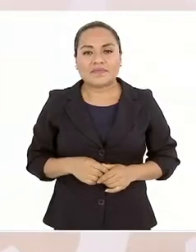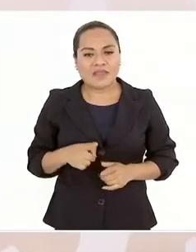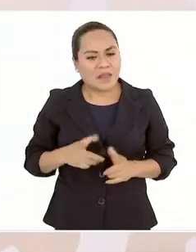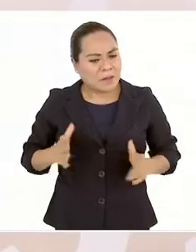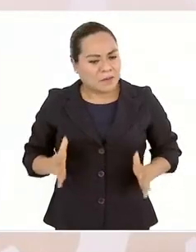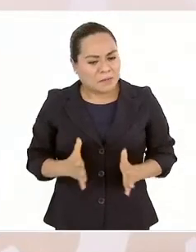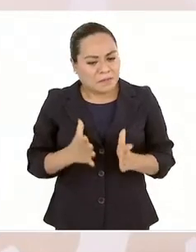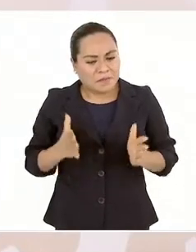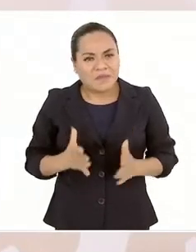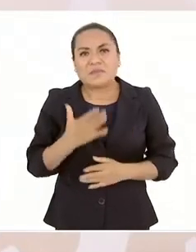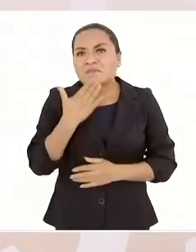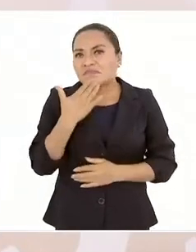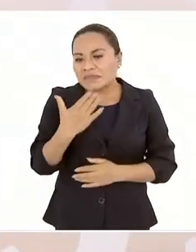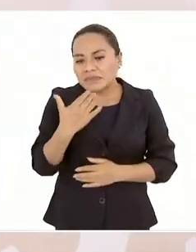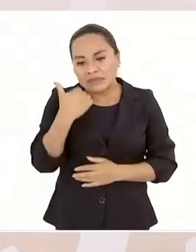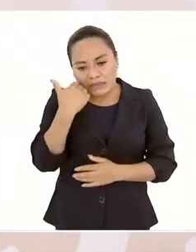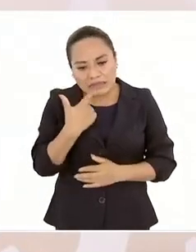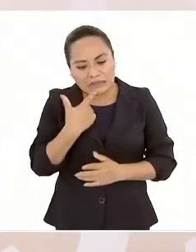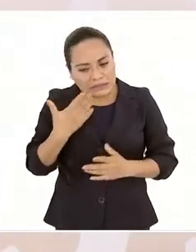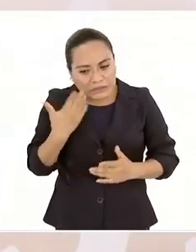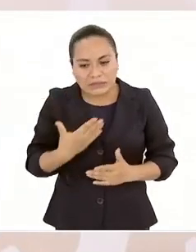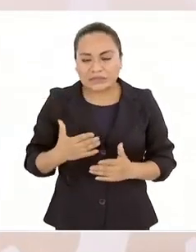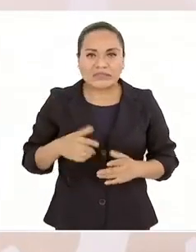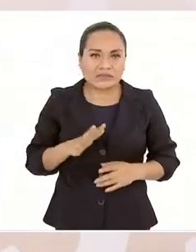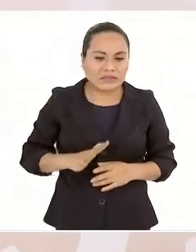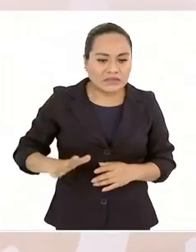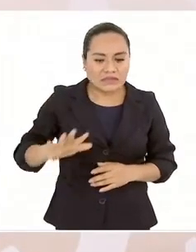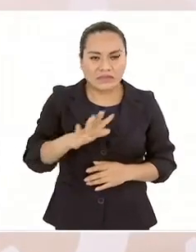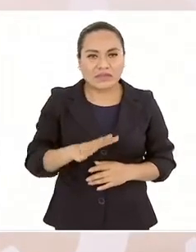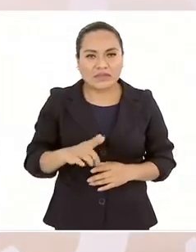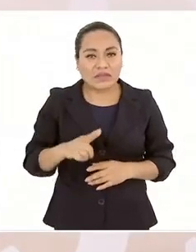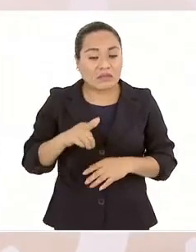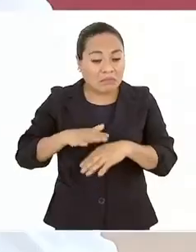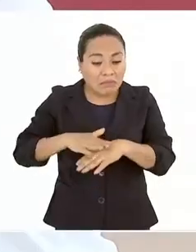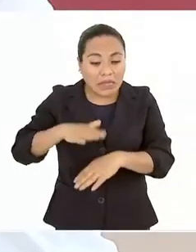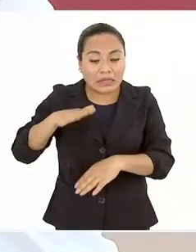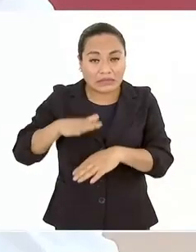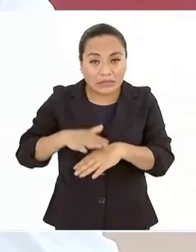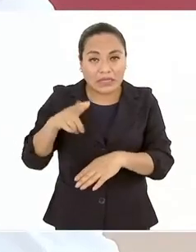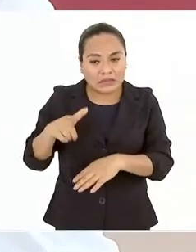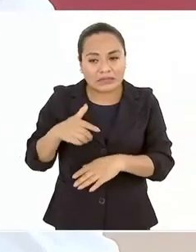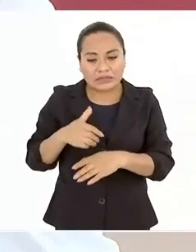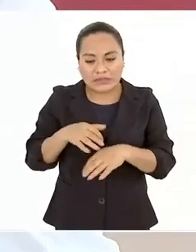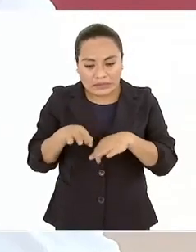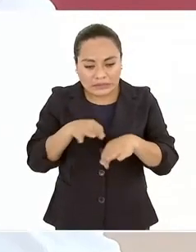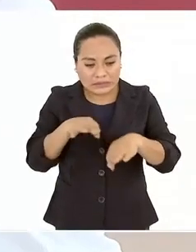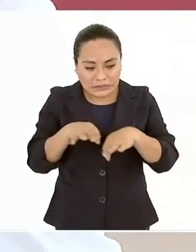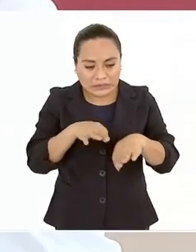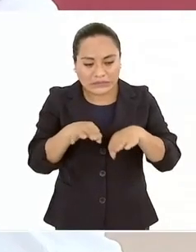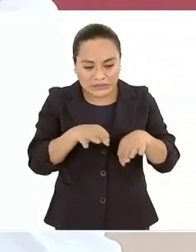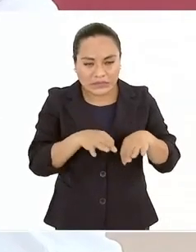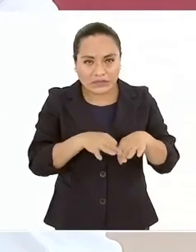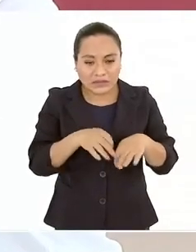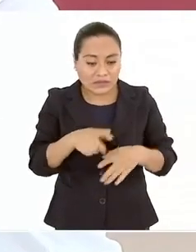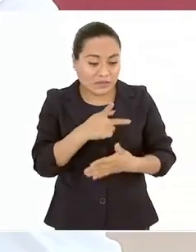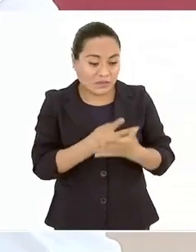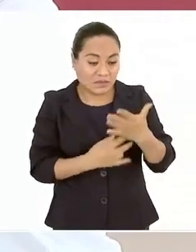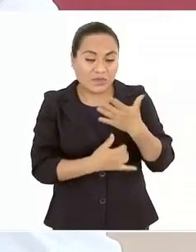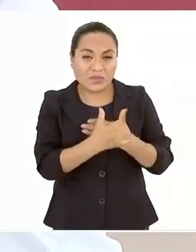impulsó mucho, creo que fue el que más hizo por este